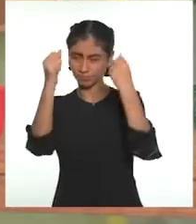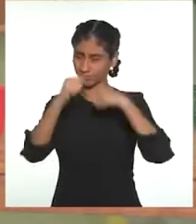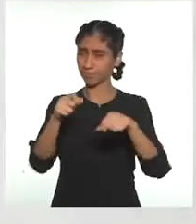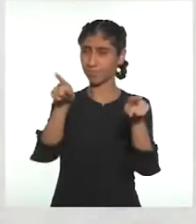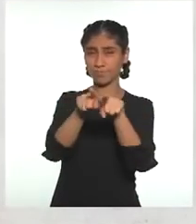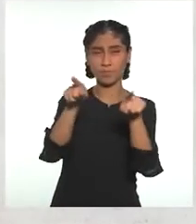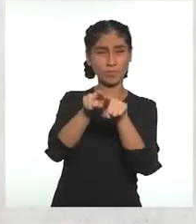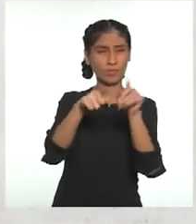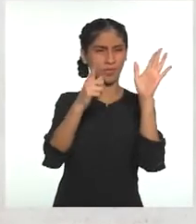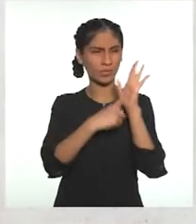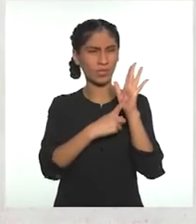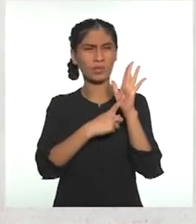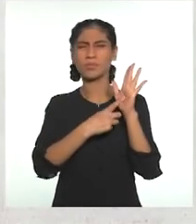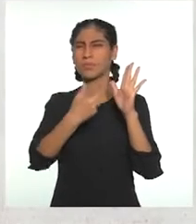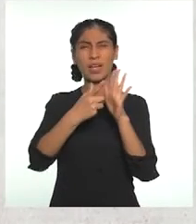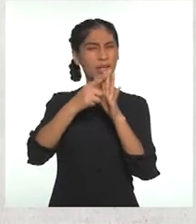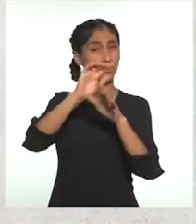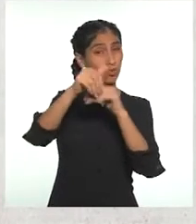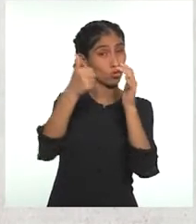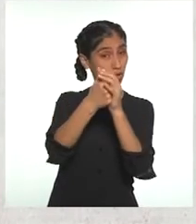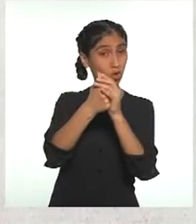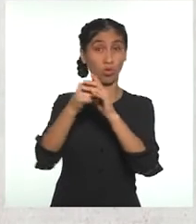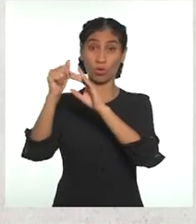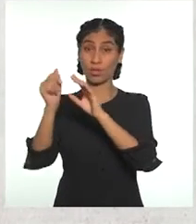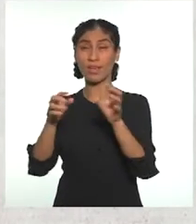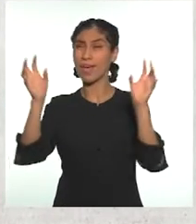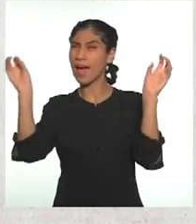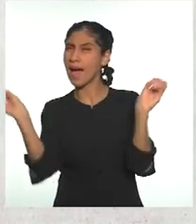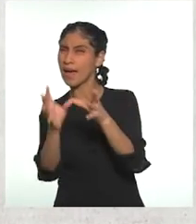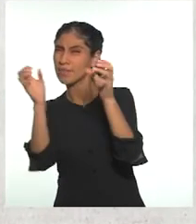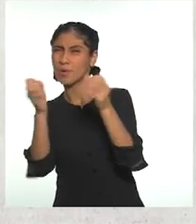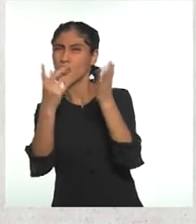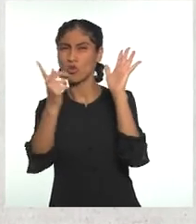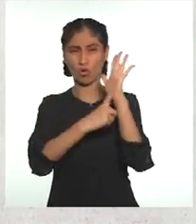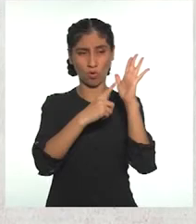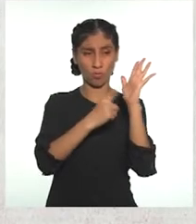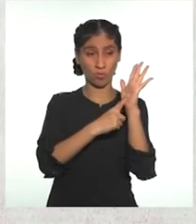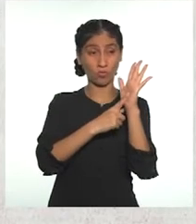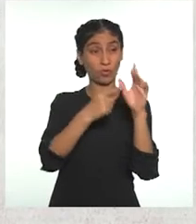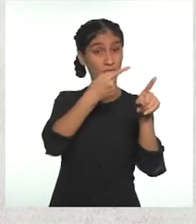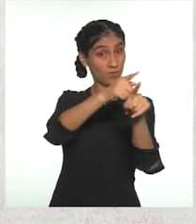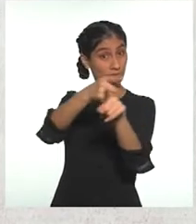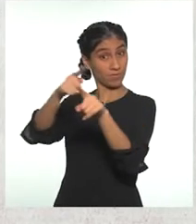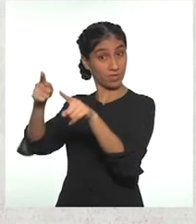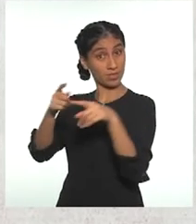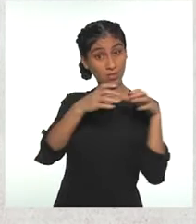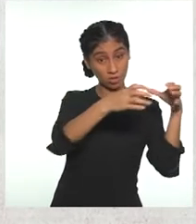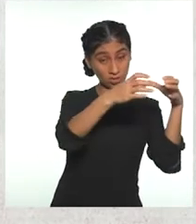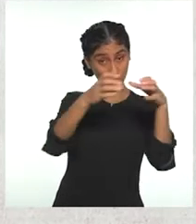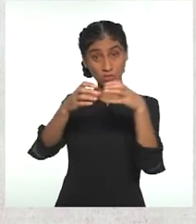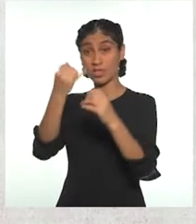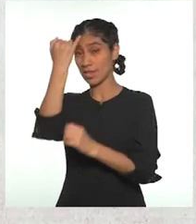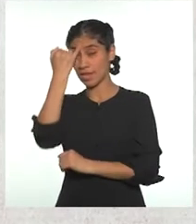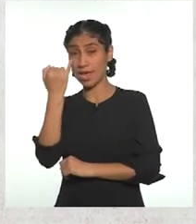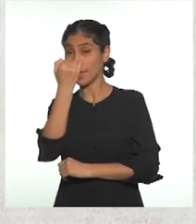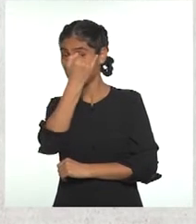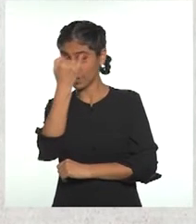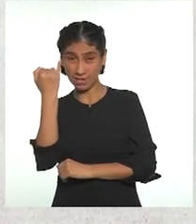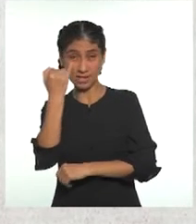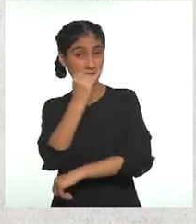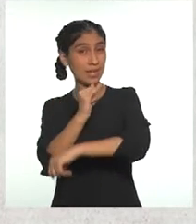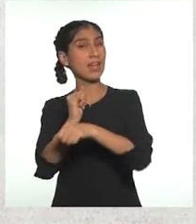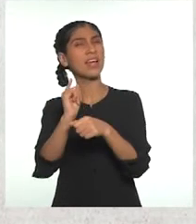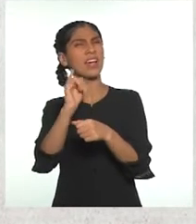todo el país? Para llevar a cabo estas campañas de prevención, se aliaron diversas organizaciones como la Iglesia